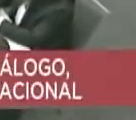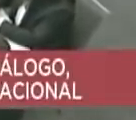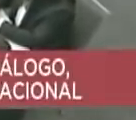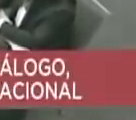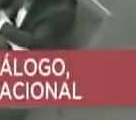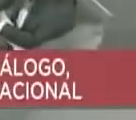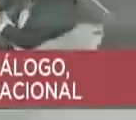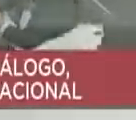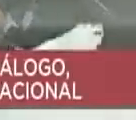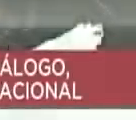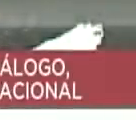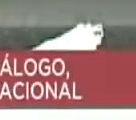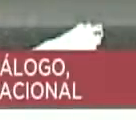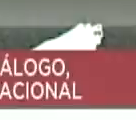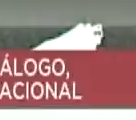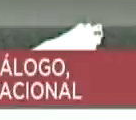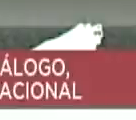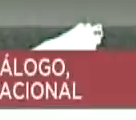y diputadas